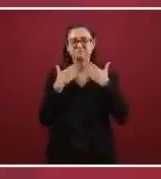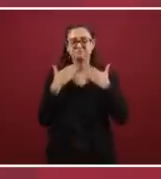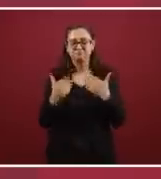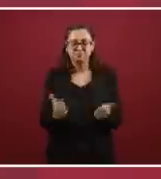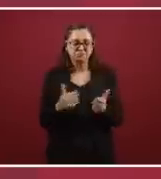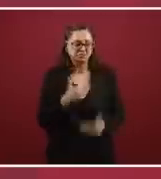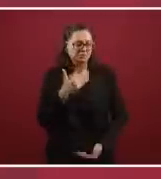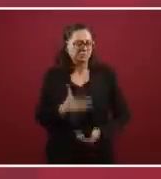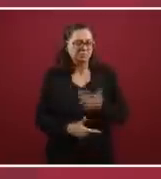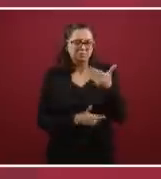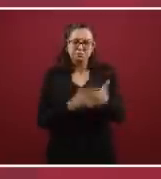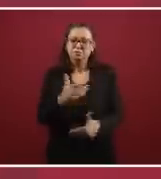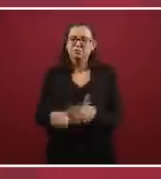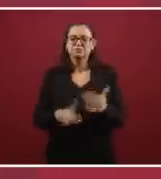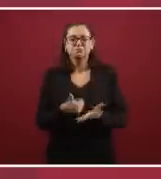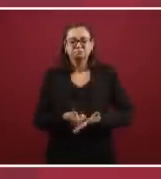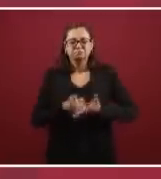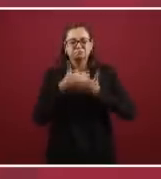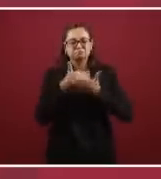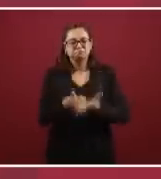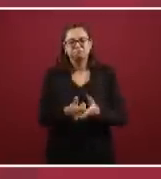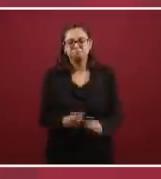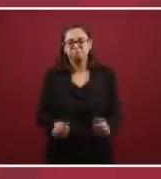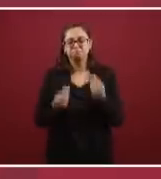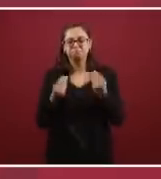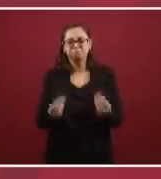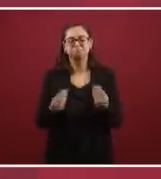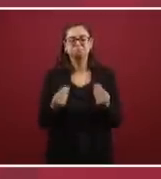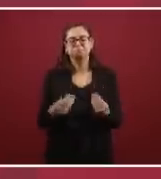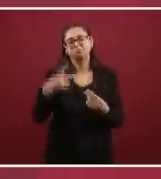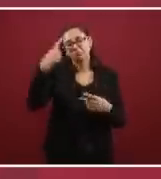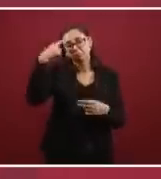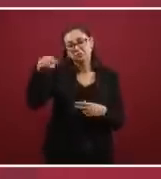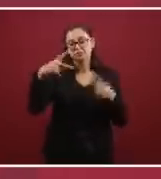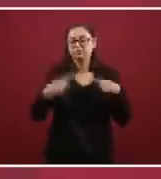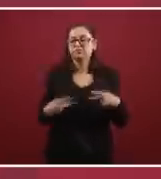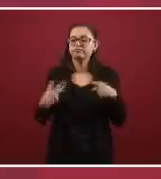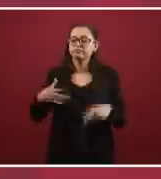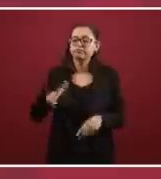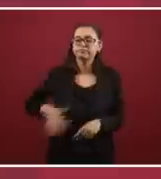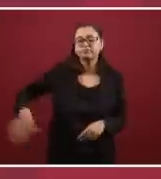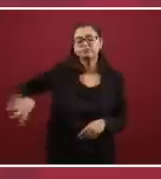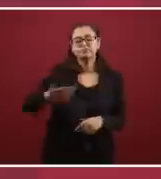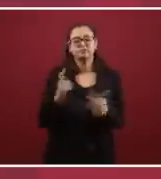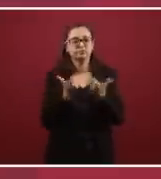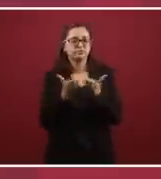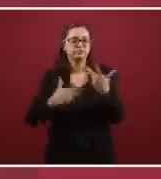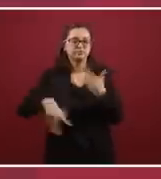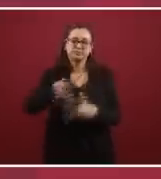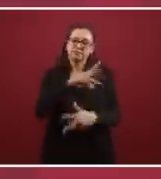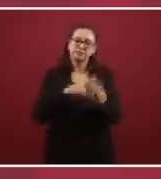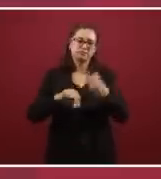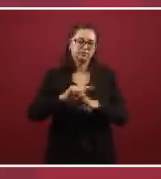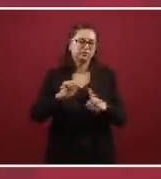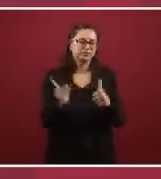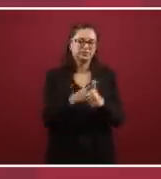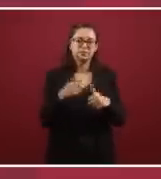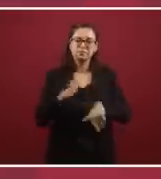esto ayuda mucho en la economía popular, que es lo que nos importa